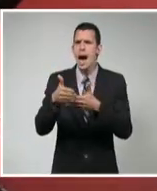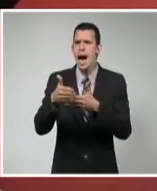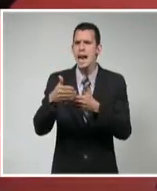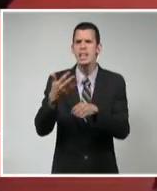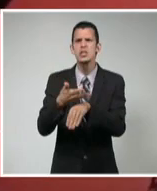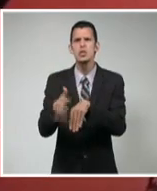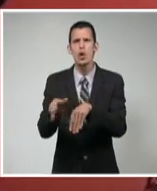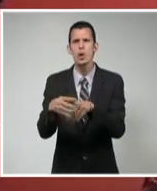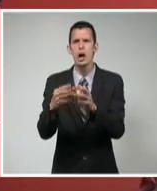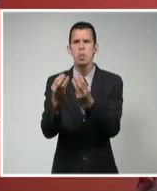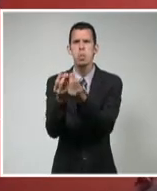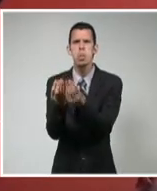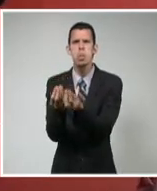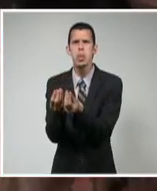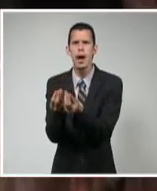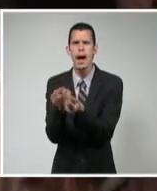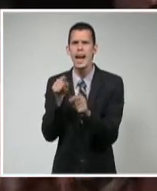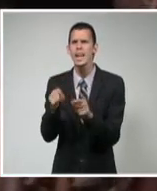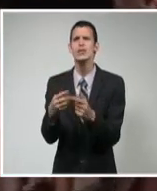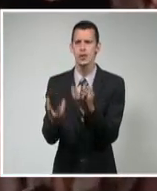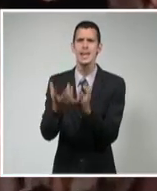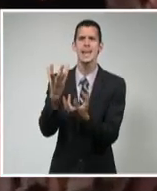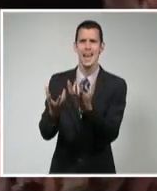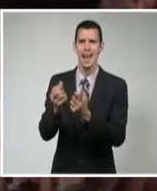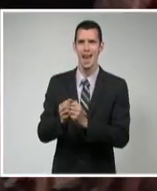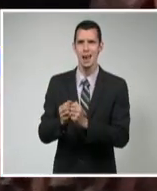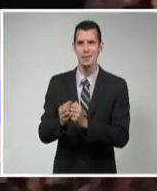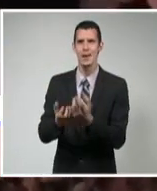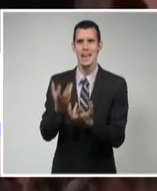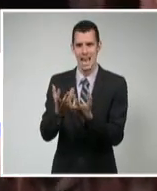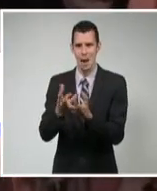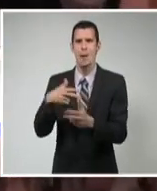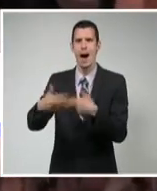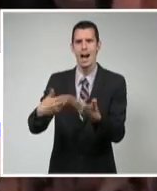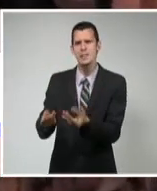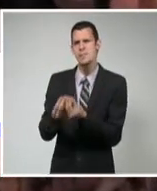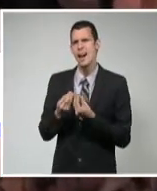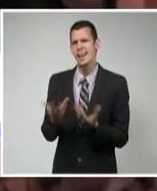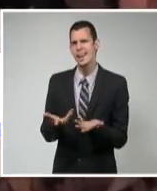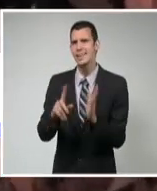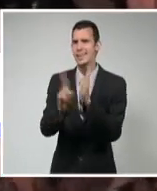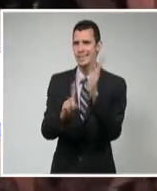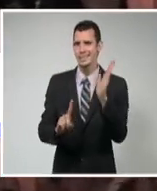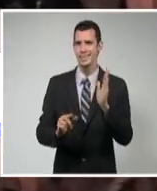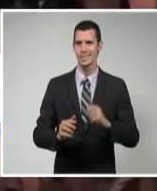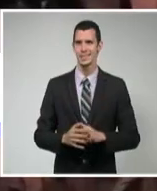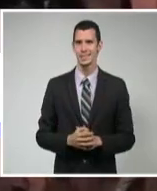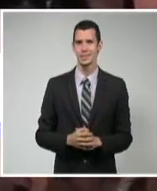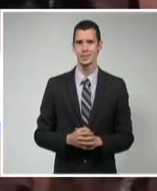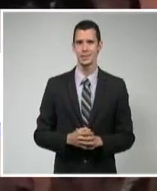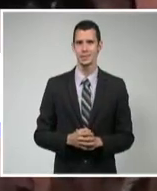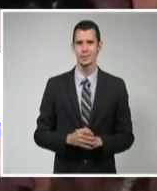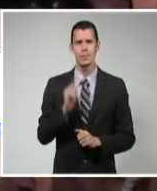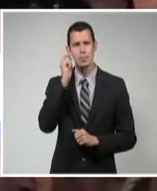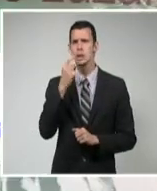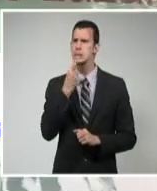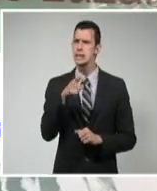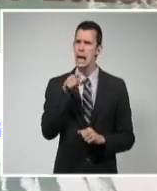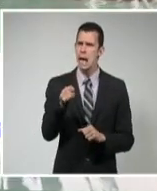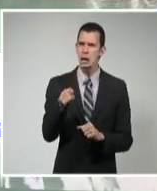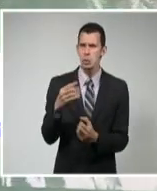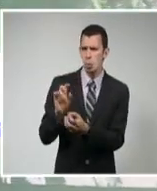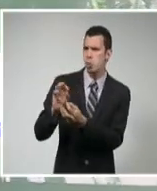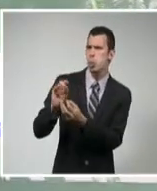75% de combustible fósil a frente a la calidad elaboración la curación sale en perfectas condiciones